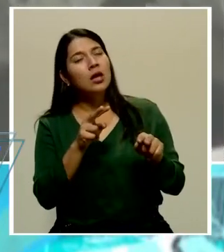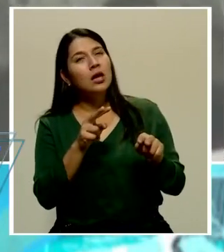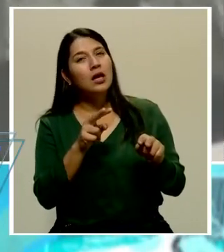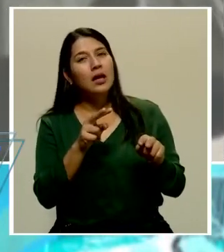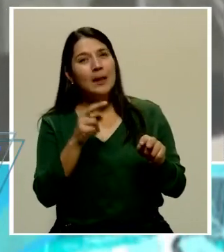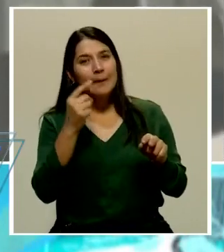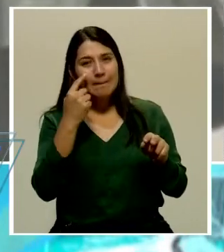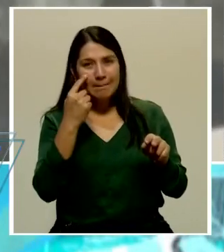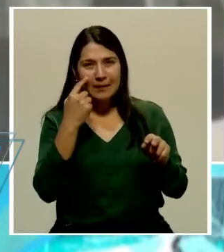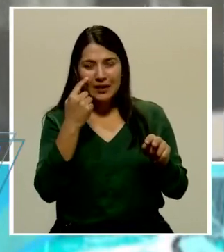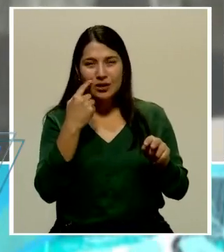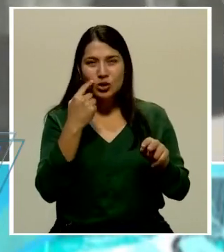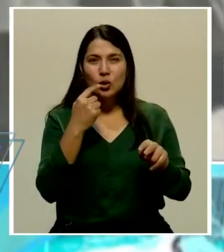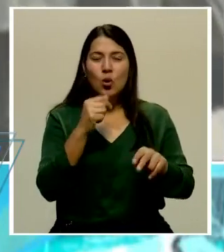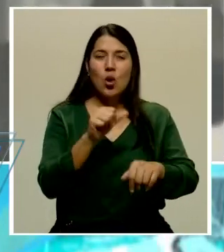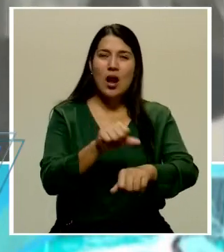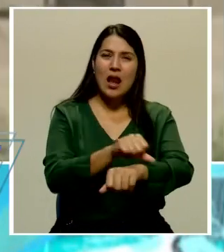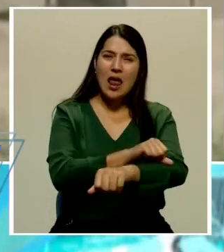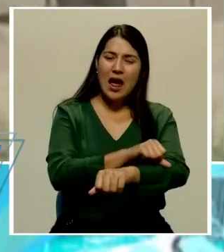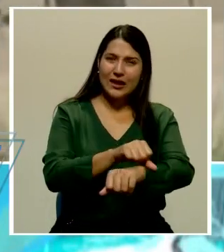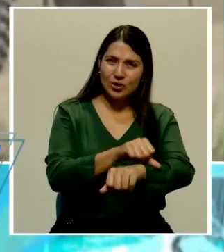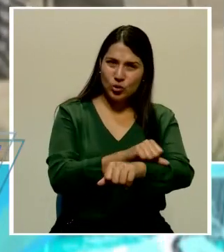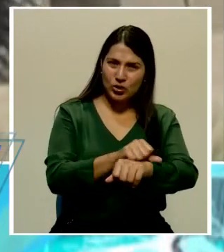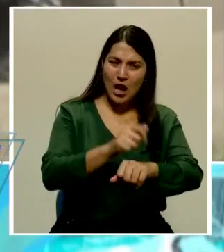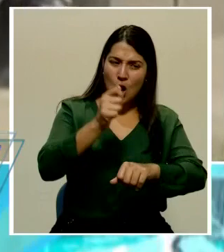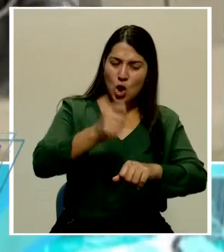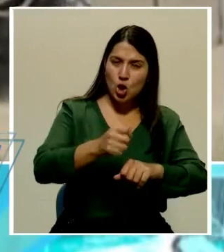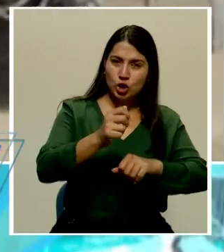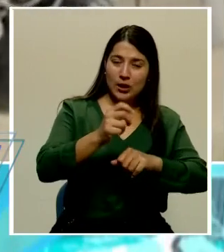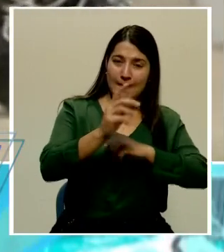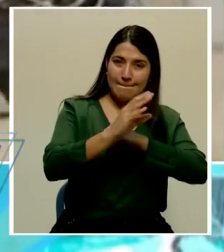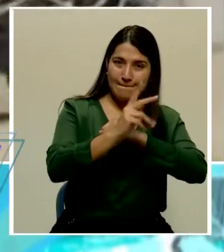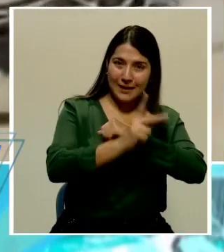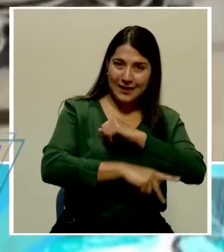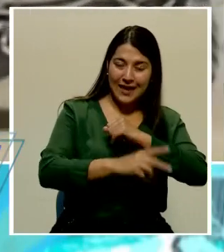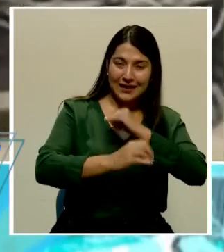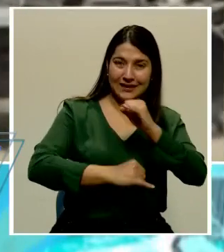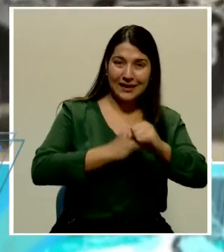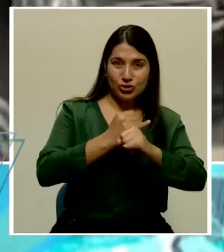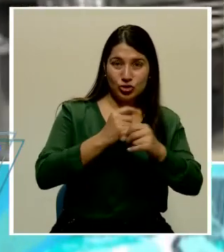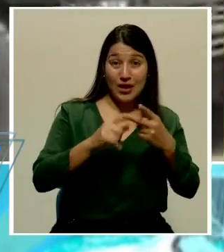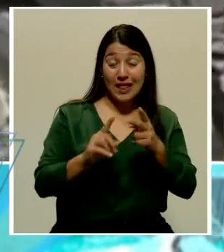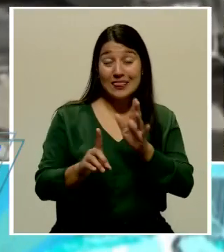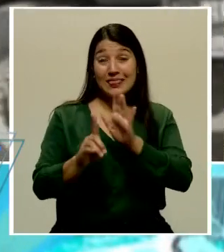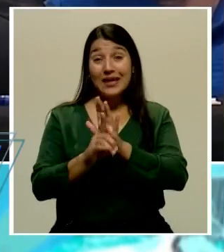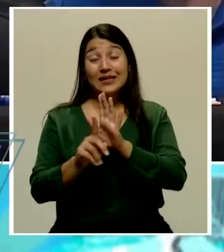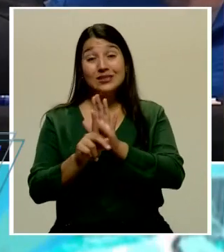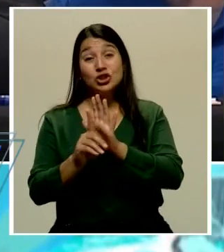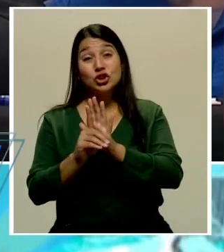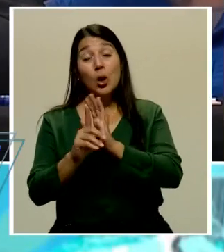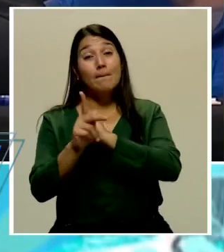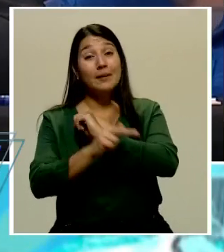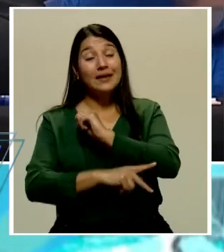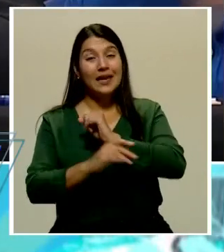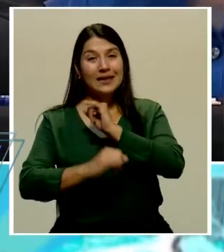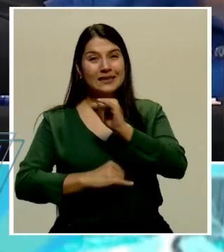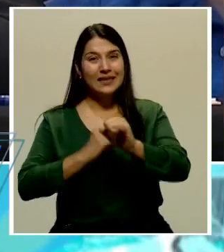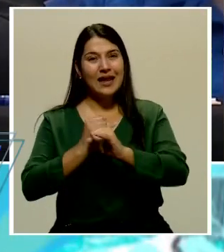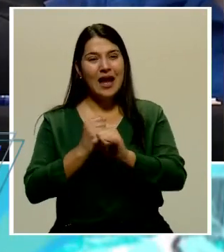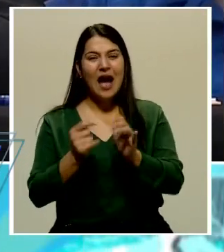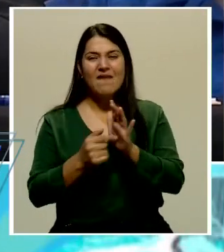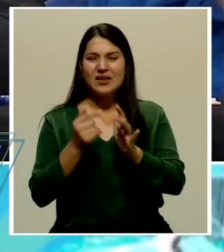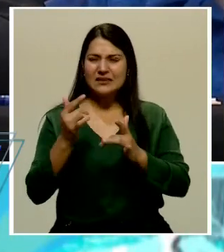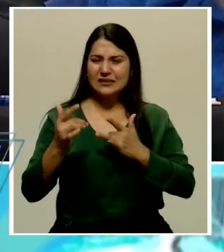arquitectura de la Corte Penal Internacional y del derecho penal internacional, uno siente que es una especie de Liga